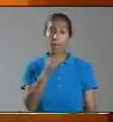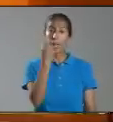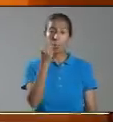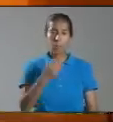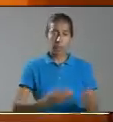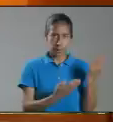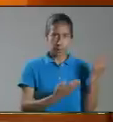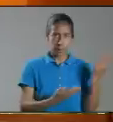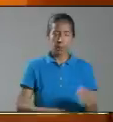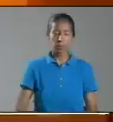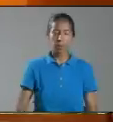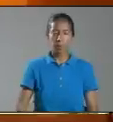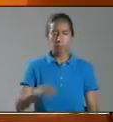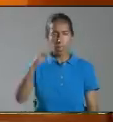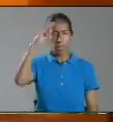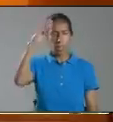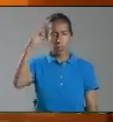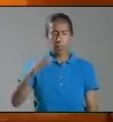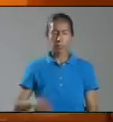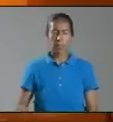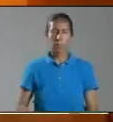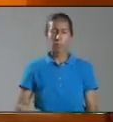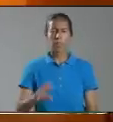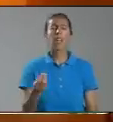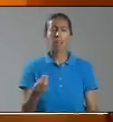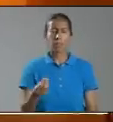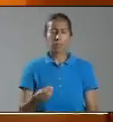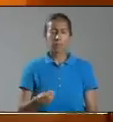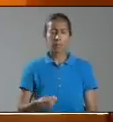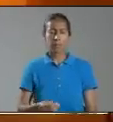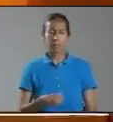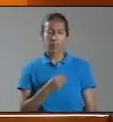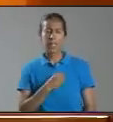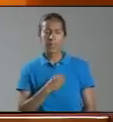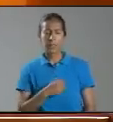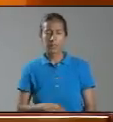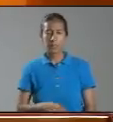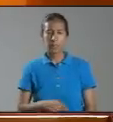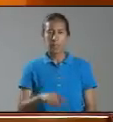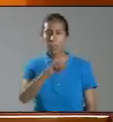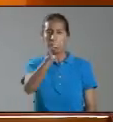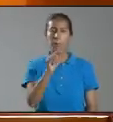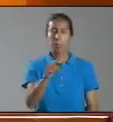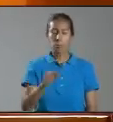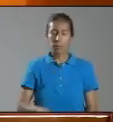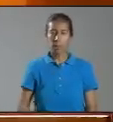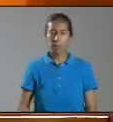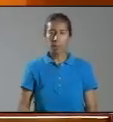Jefe, sí, hombre, ¿qué quieres? Entiende lo que lee.